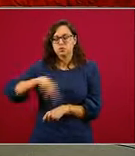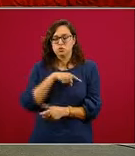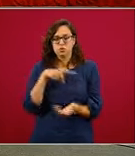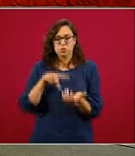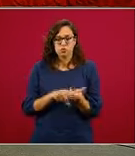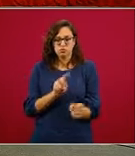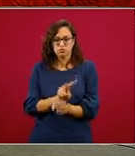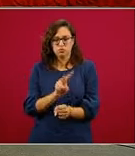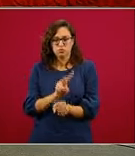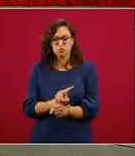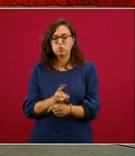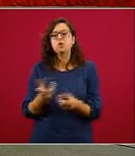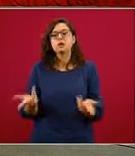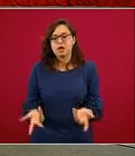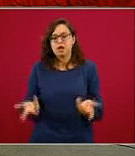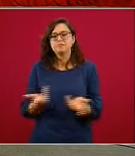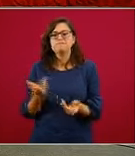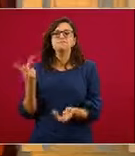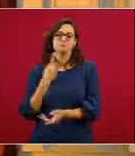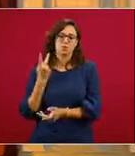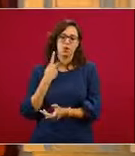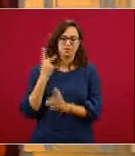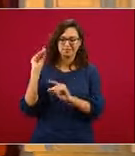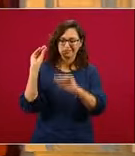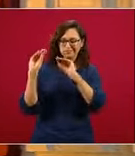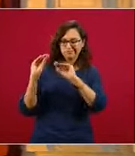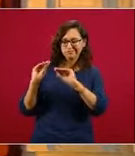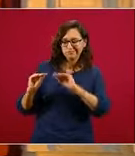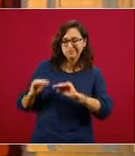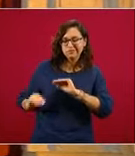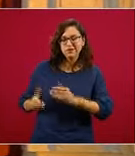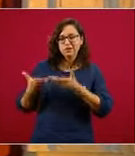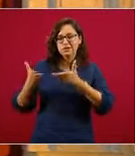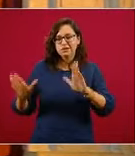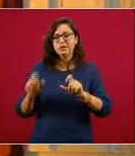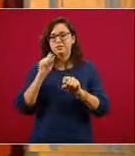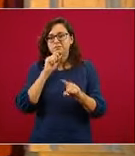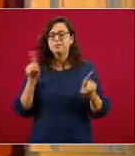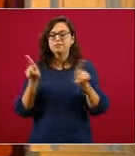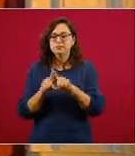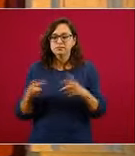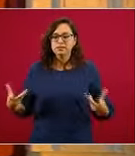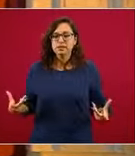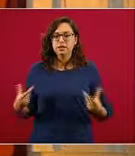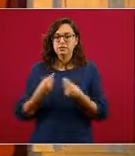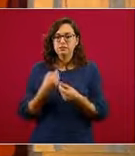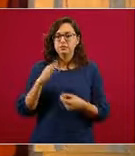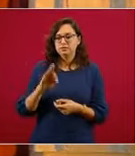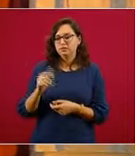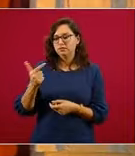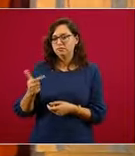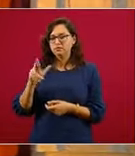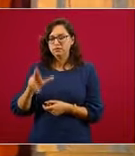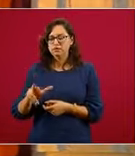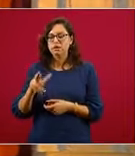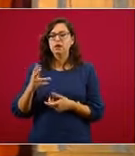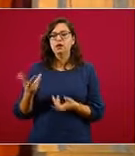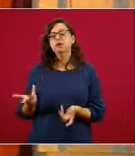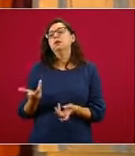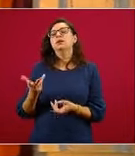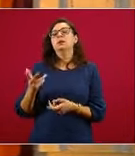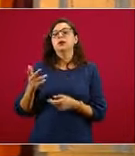la generación de políticas públicas. Trabajamos de manera coordinada también con la Fiscalía General de la República en el Programa Nacional de Política